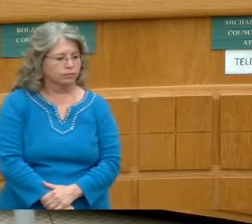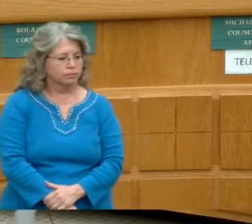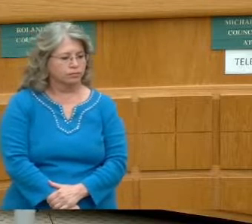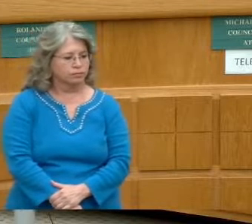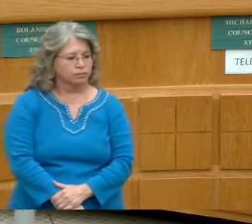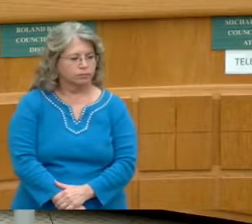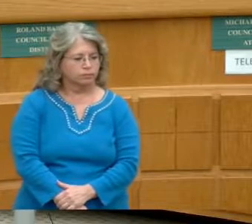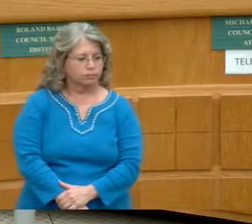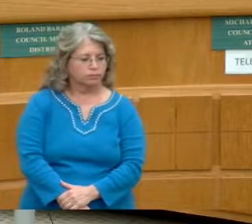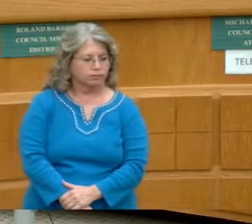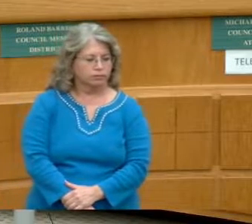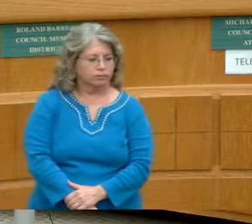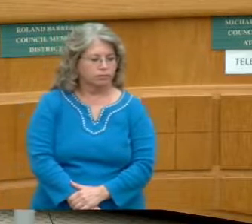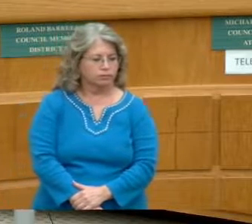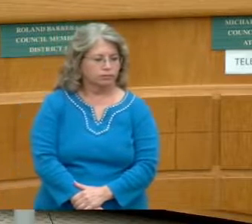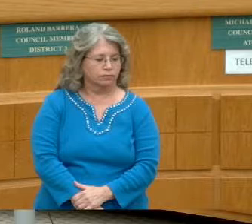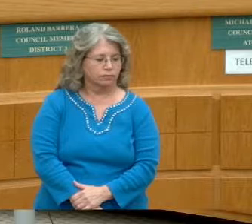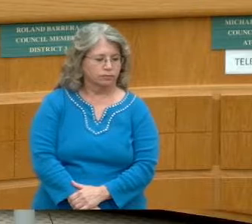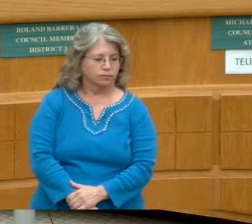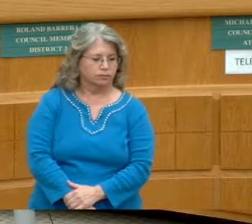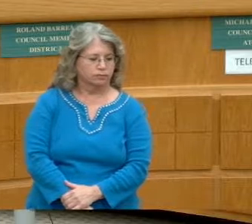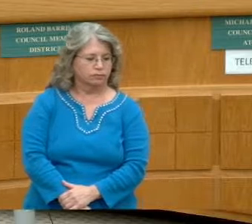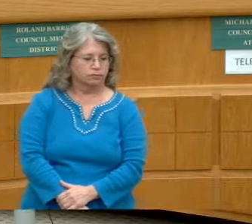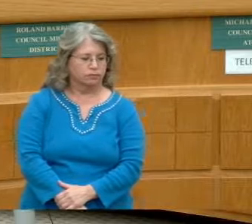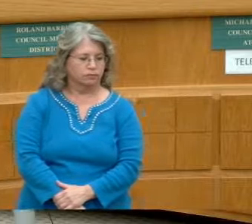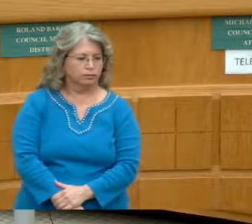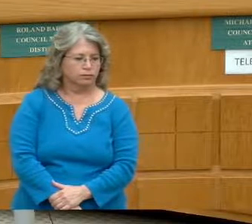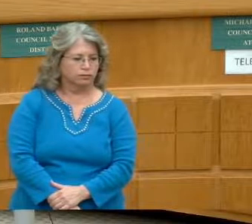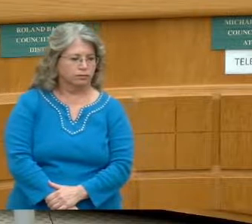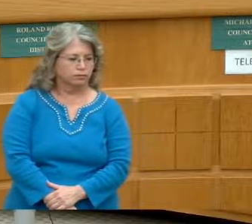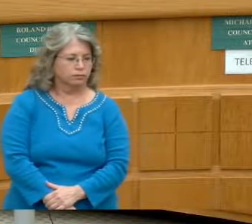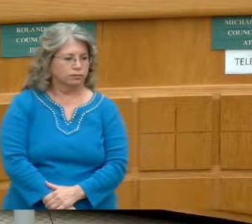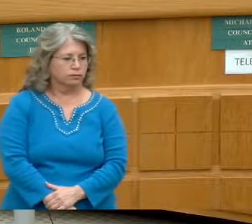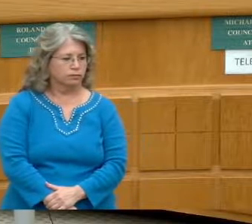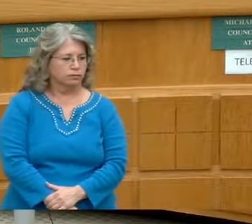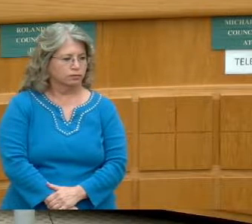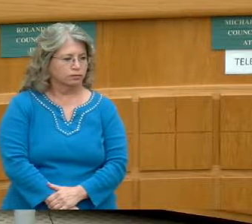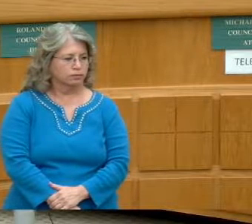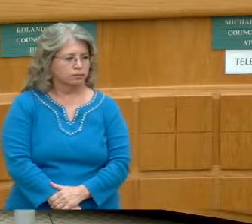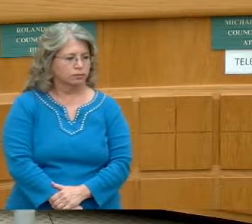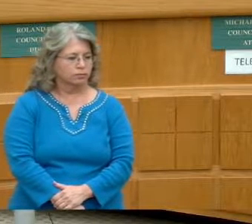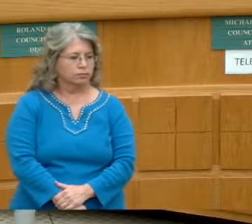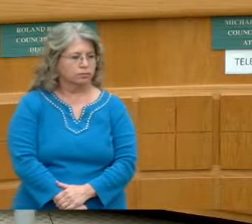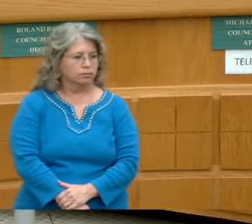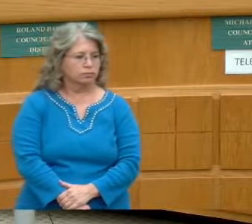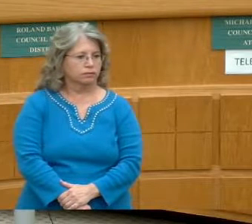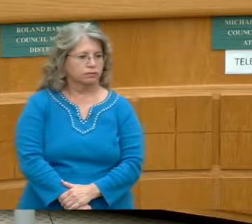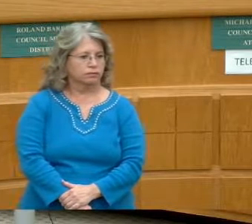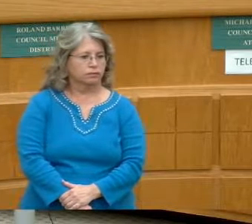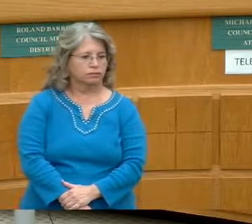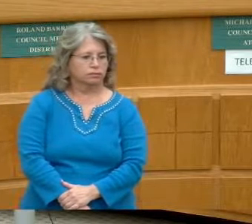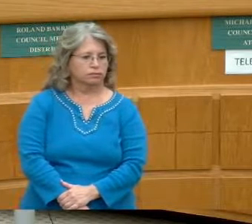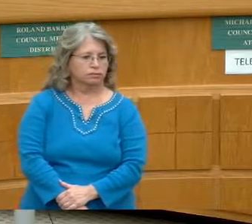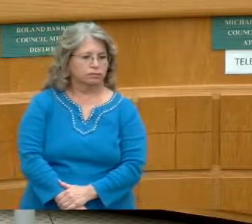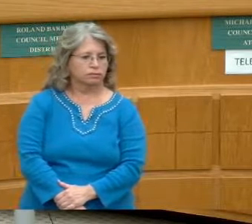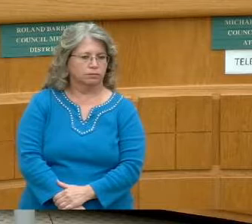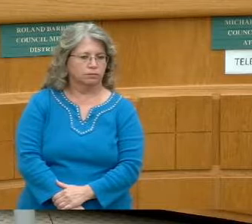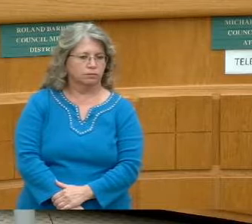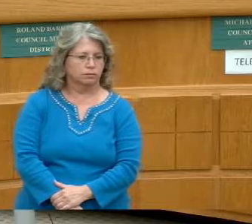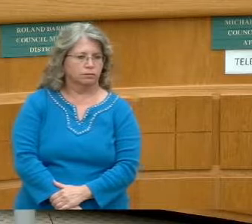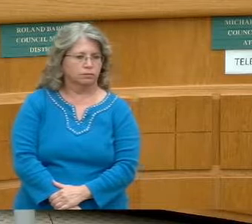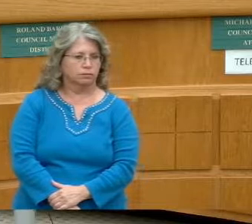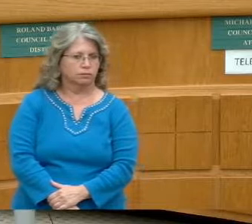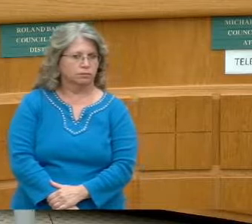pero afortunadamente se siguieron las órdenes. Le quiero agradecer al Departamento de Parques, a los condestables, a la oficina del alguacil y a la policía